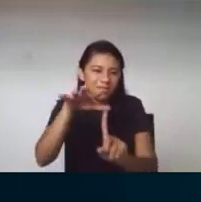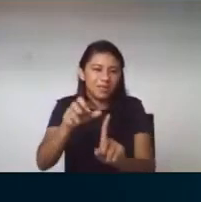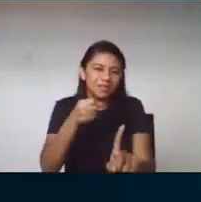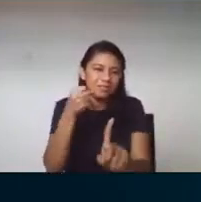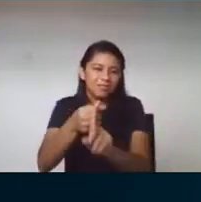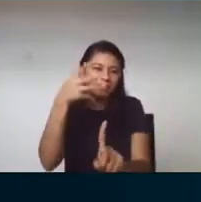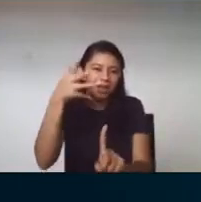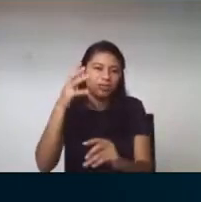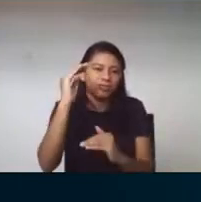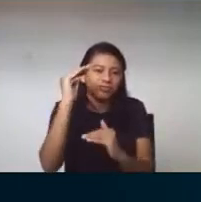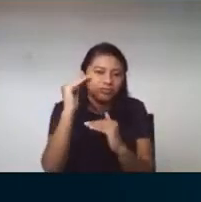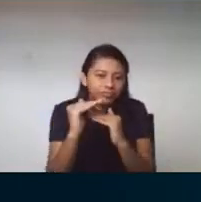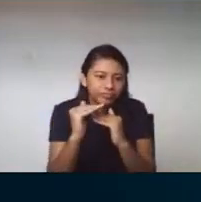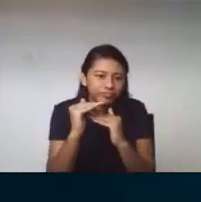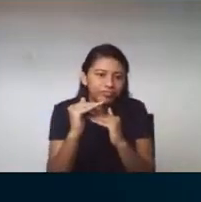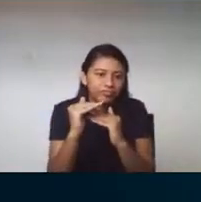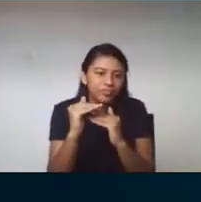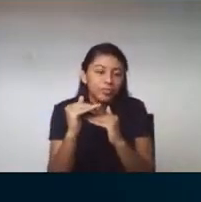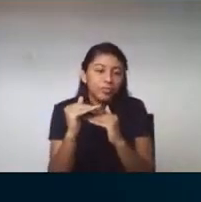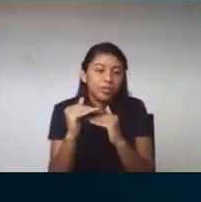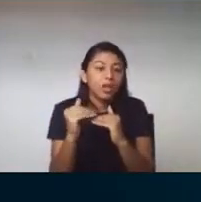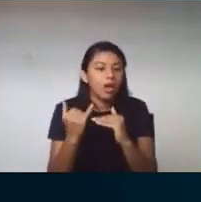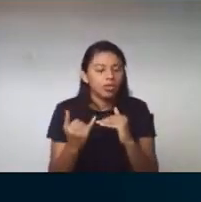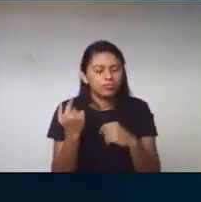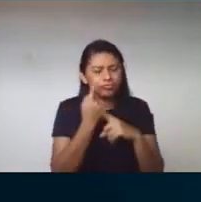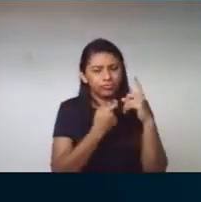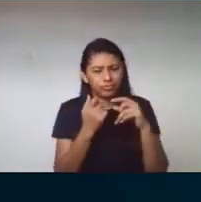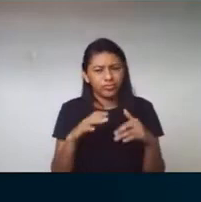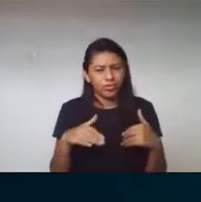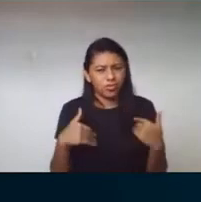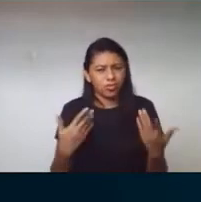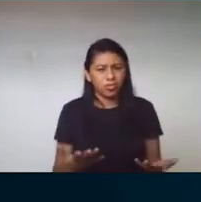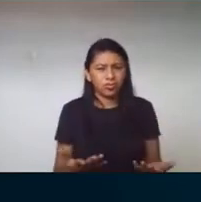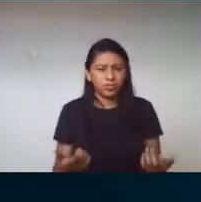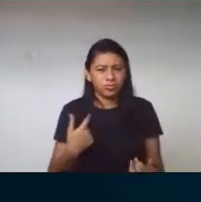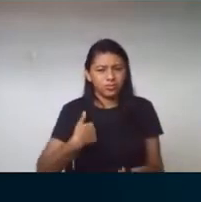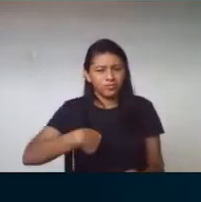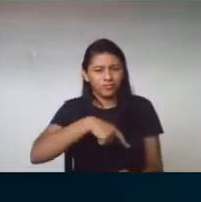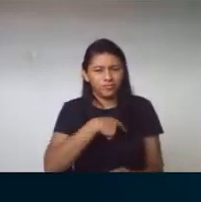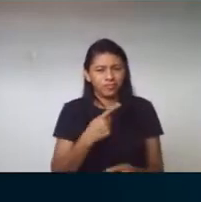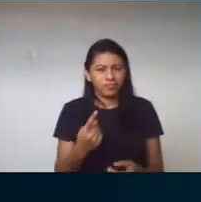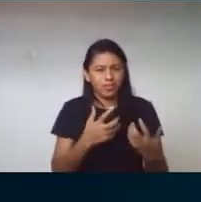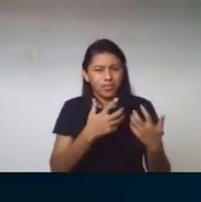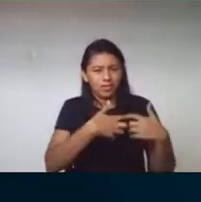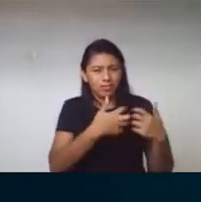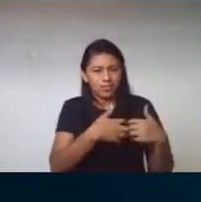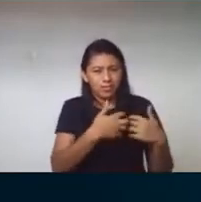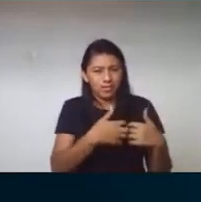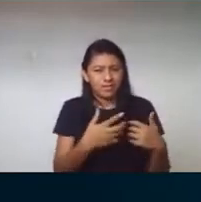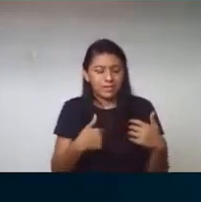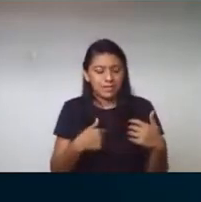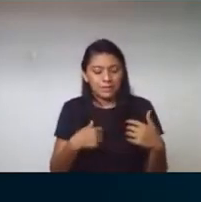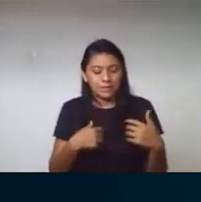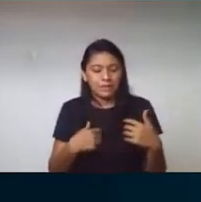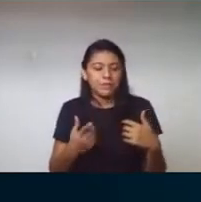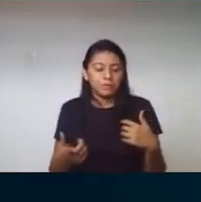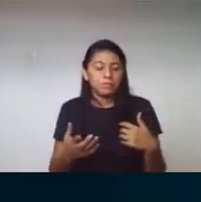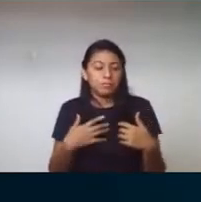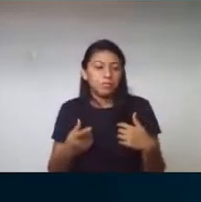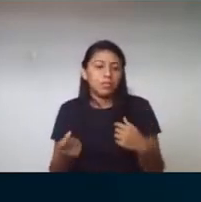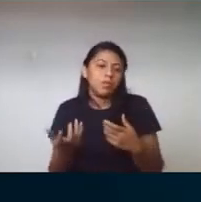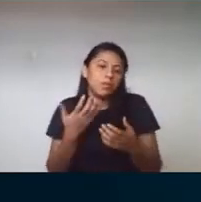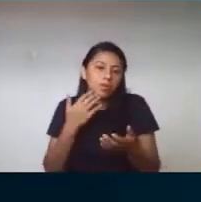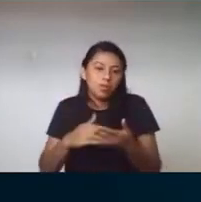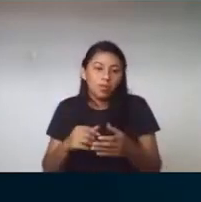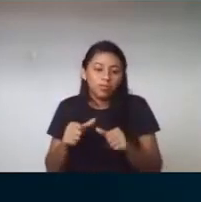más difícil, ¿cómo mantenerse vigentes, cómo mantenerse eh, con unos bajos costos de operación